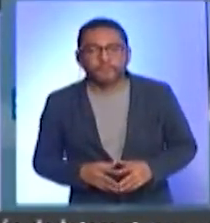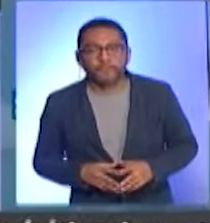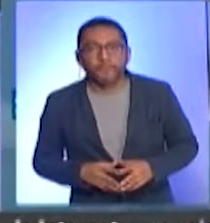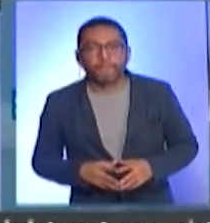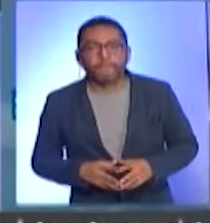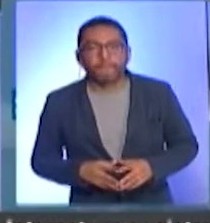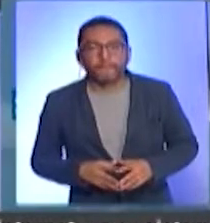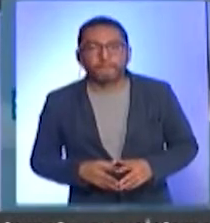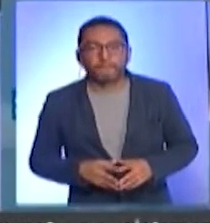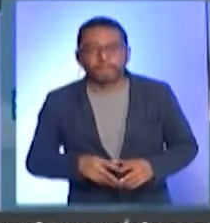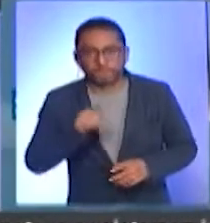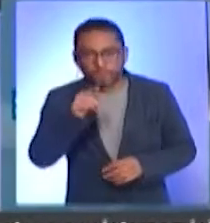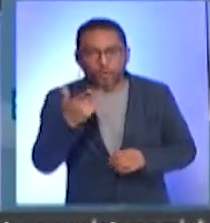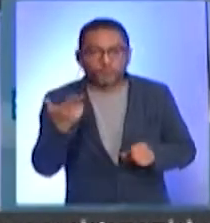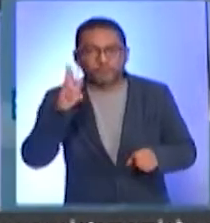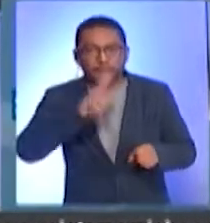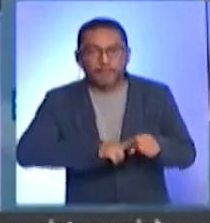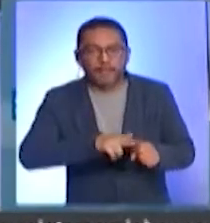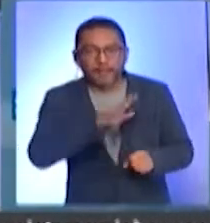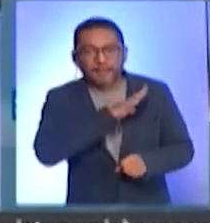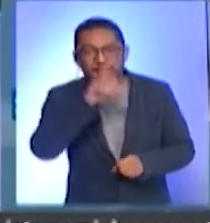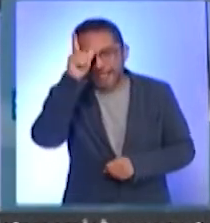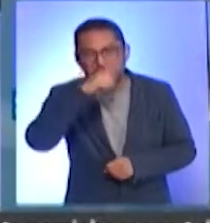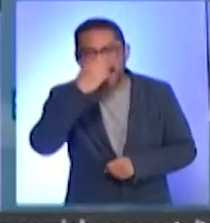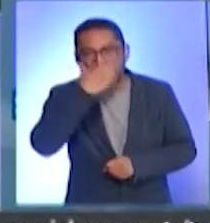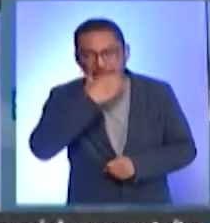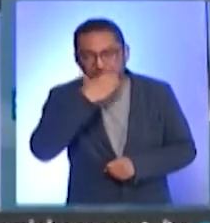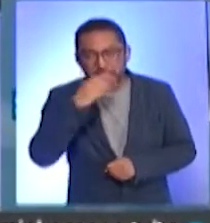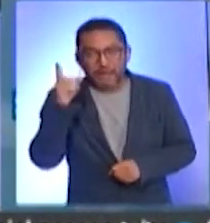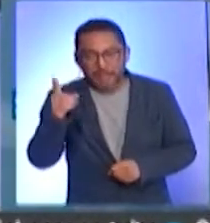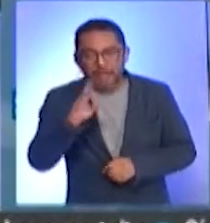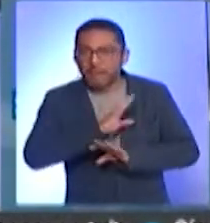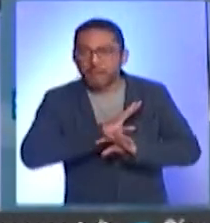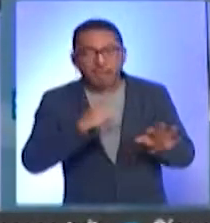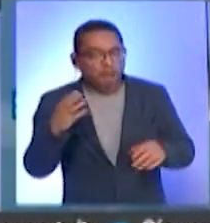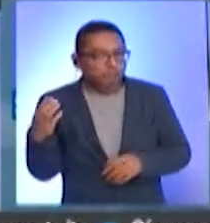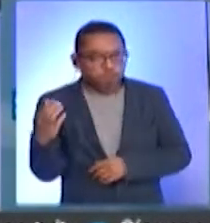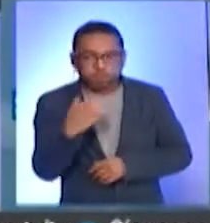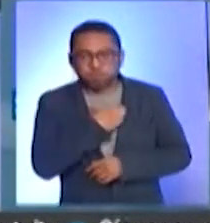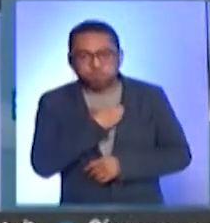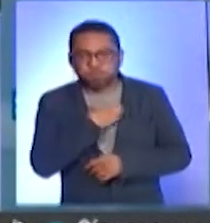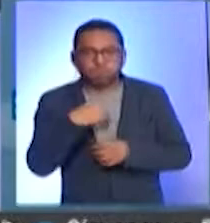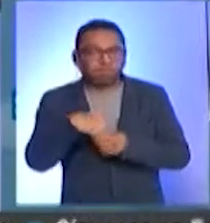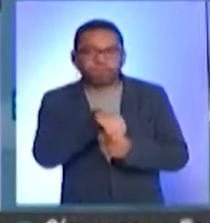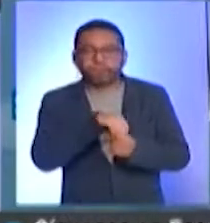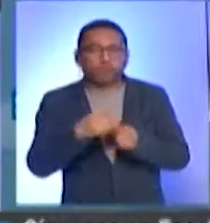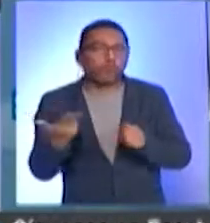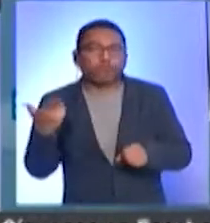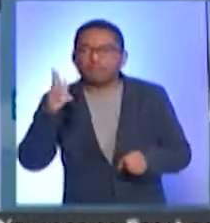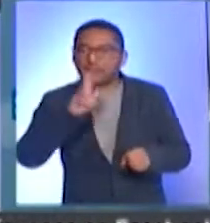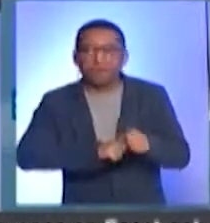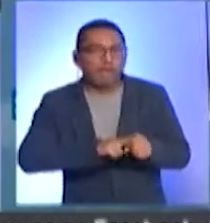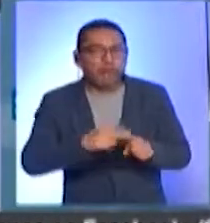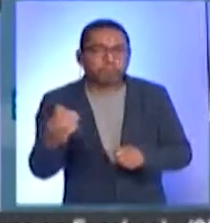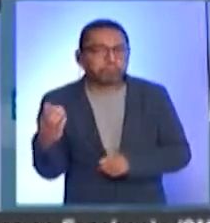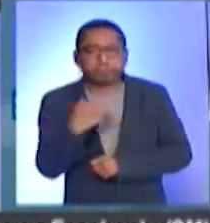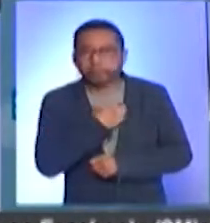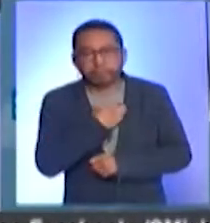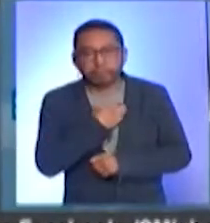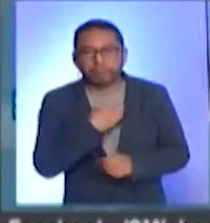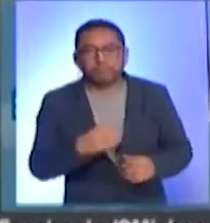y registra el hospital general de lázaro cárdenas máxima ocupación hospitalaria aquí los detalles